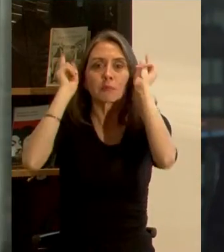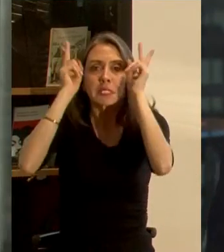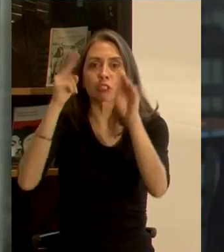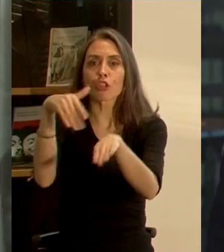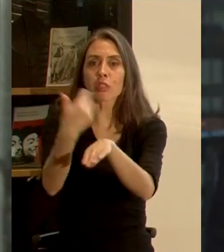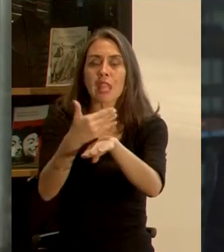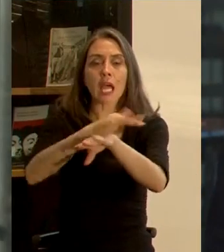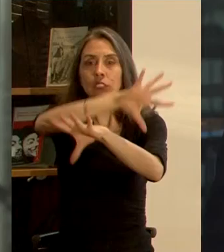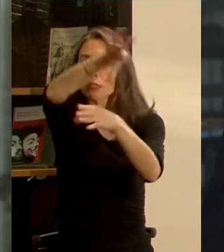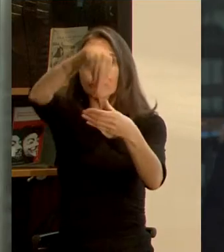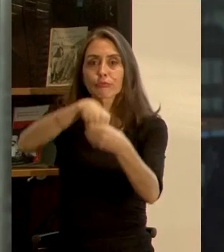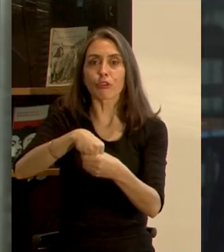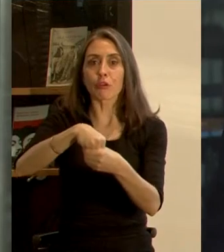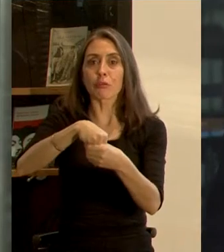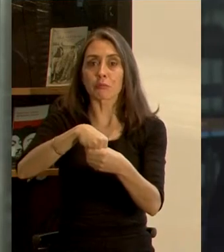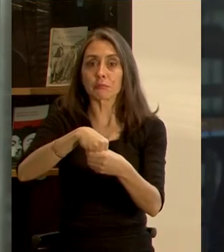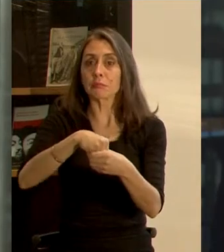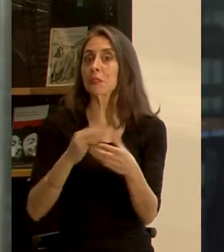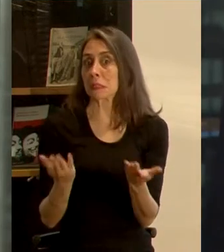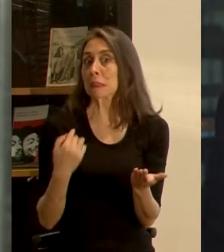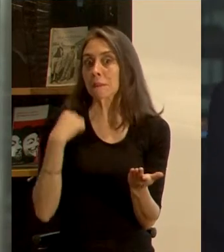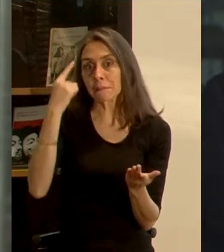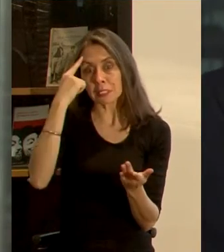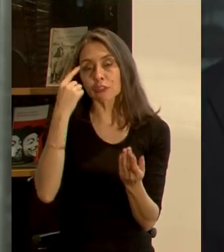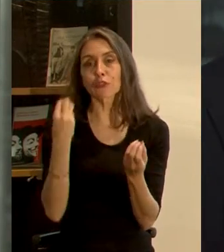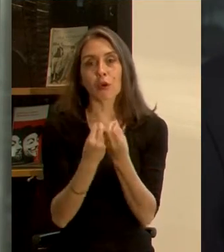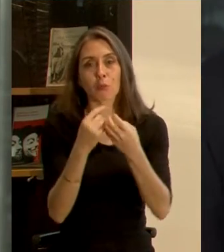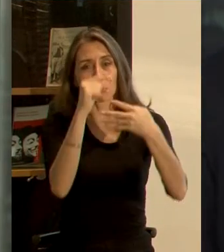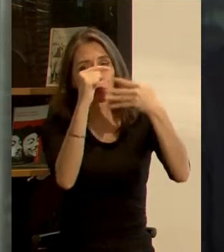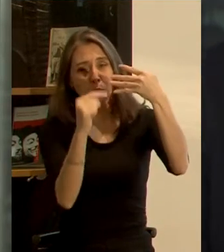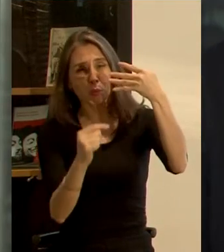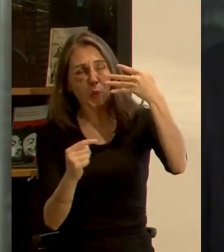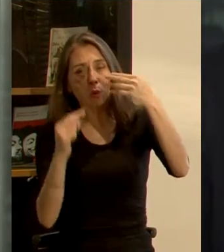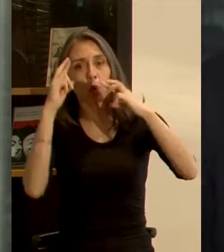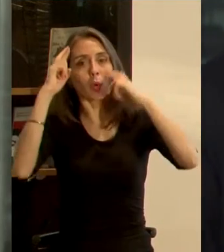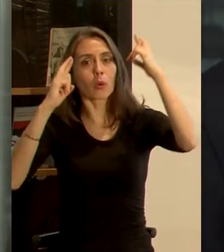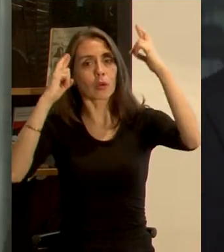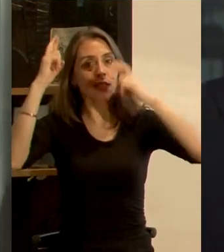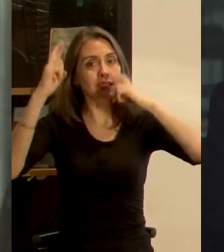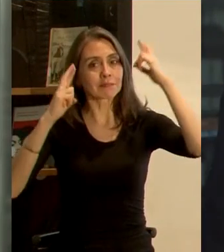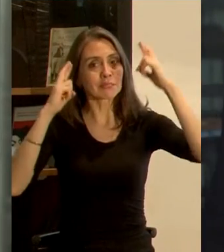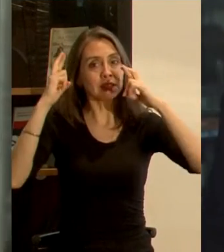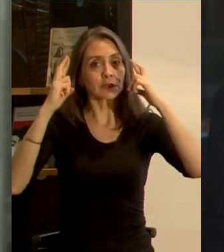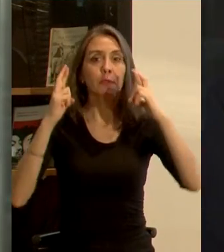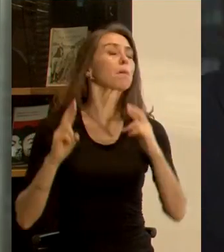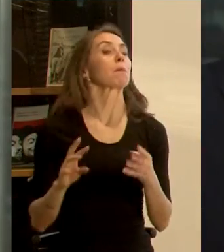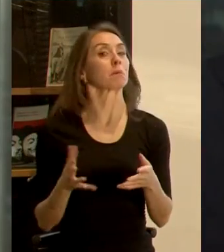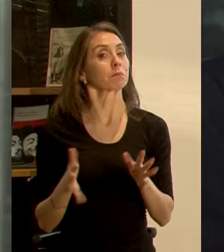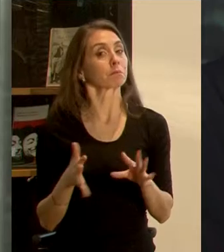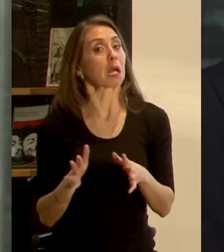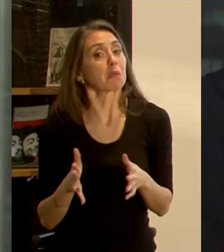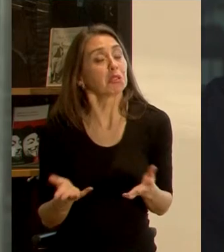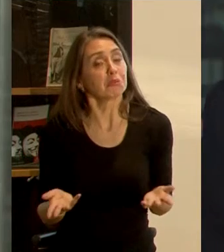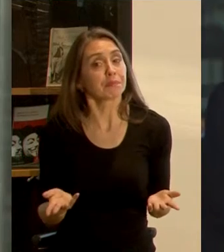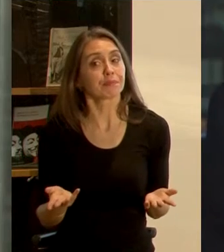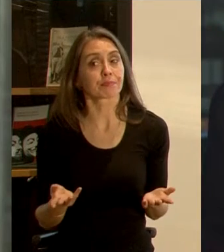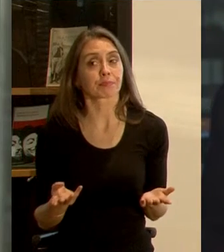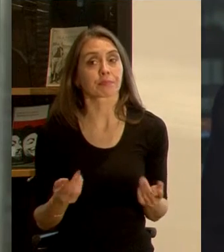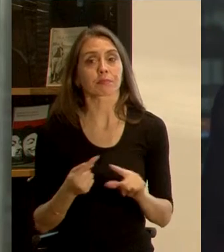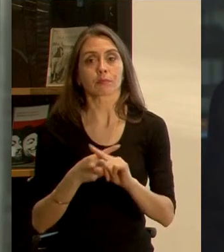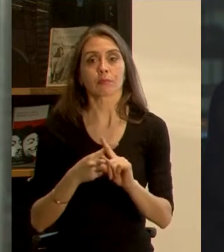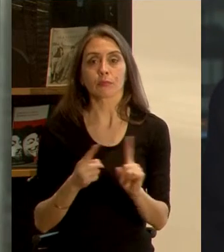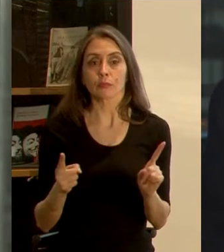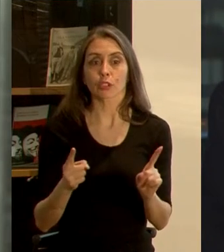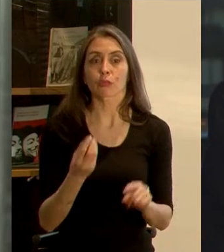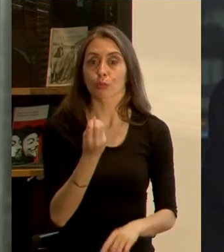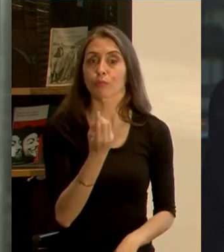modos de transporte. Y bueno, yo creo que hay muchas reflexiones que hacer sobre esto, pero tal vez lo otro que yo